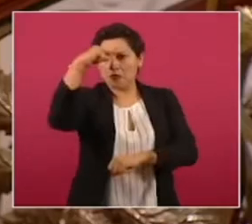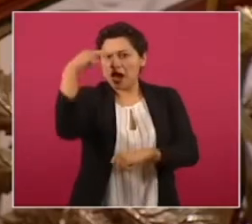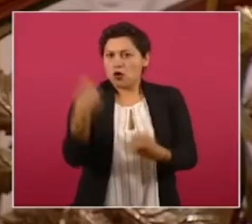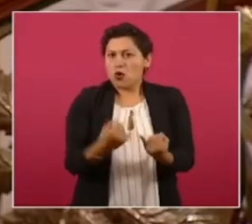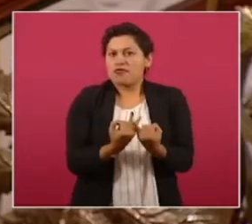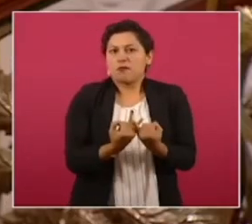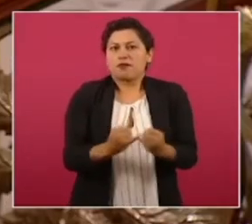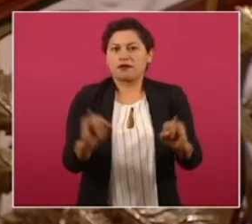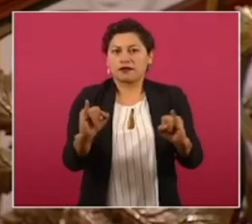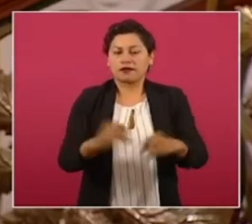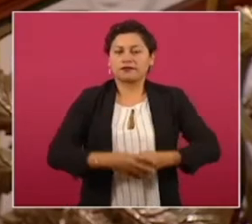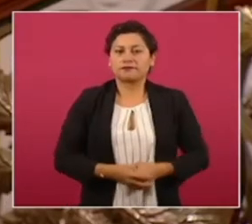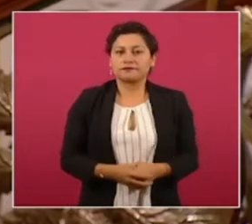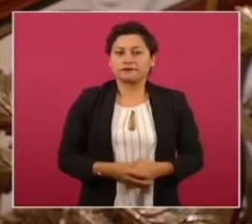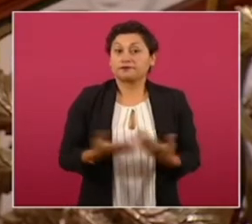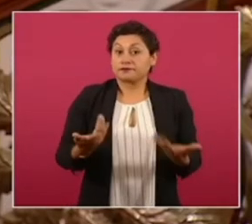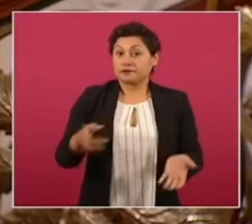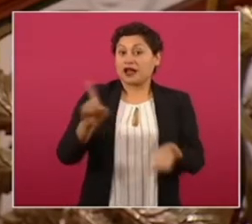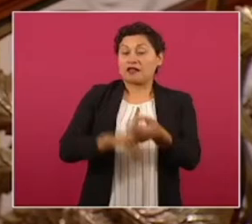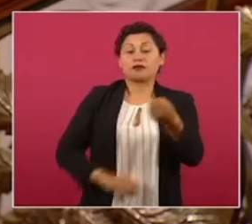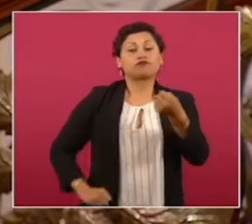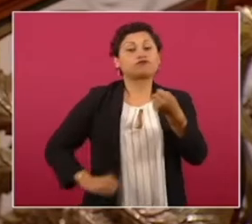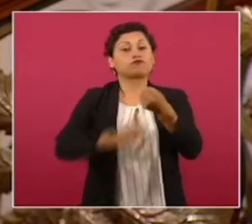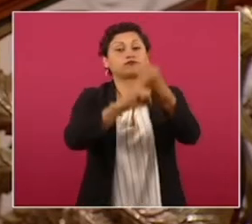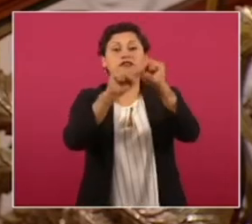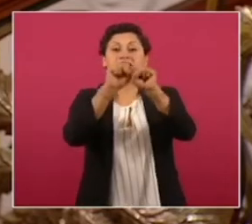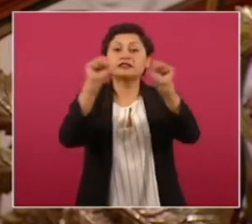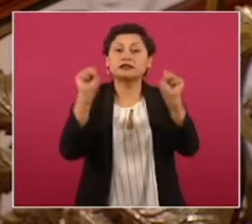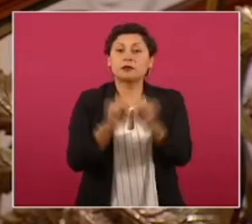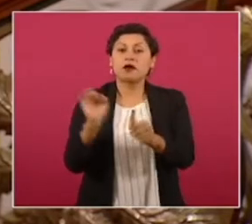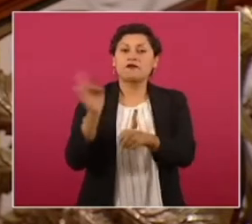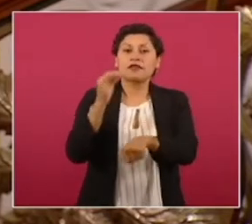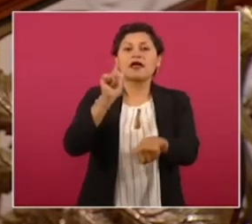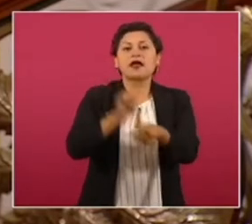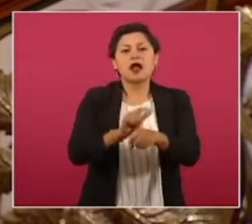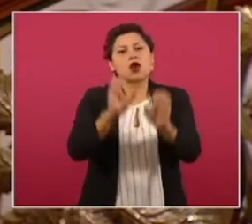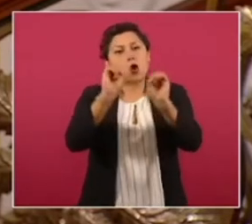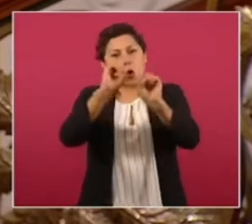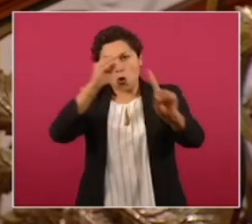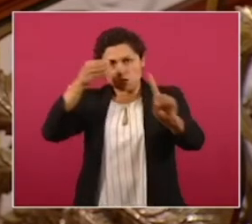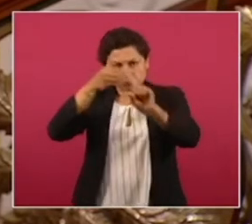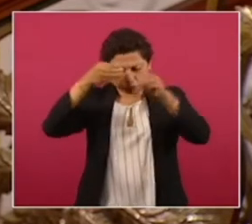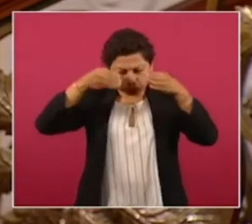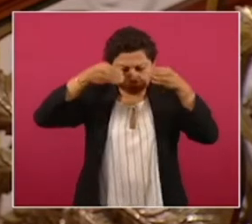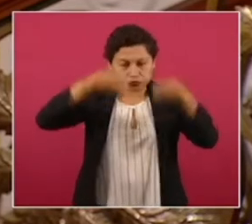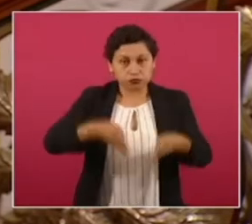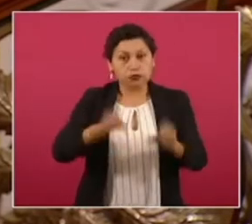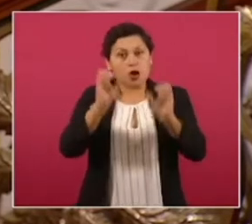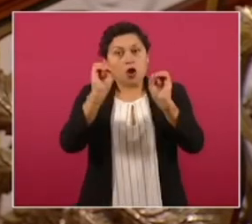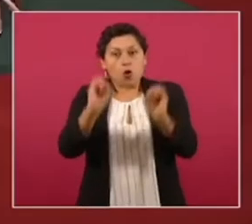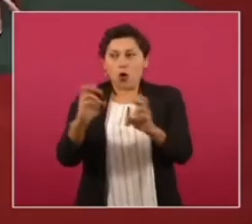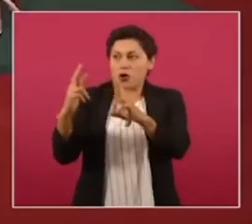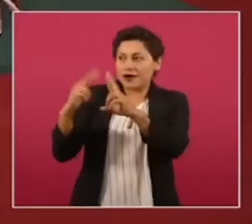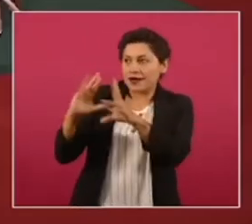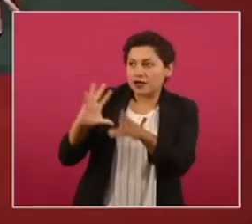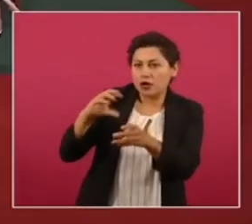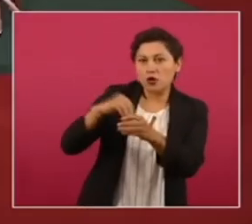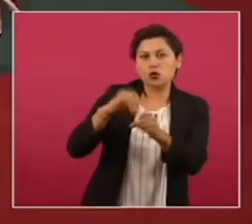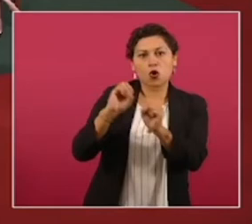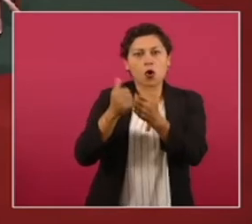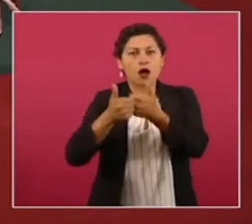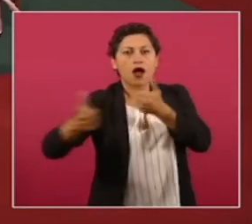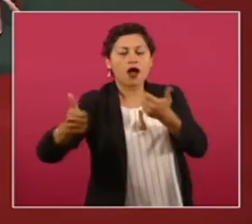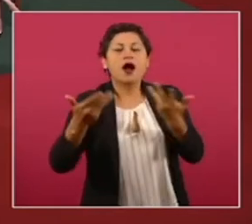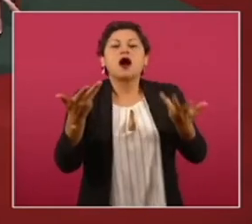Sobre la pertinencia de un sistema federal o de un sistema centralista, de un Estado laico o de un confesional, de un sistema